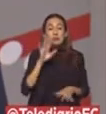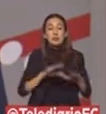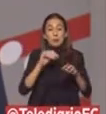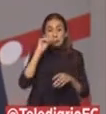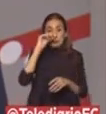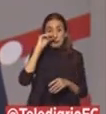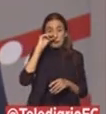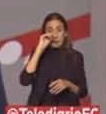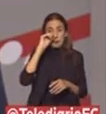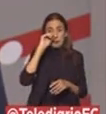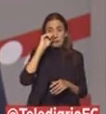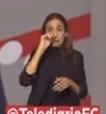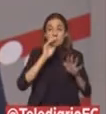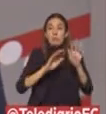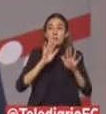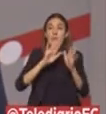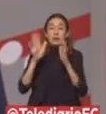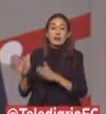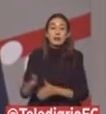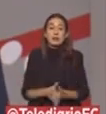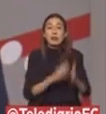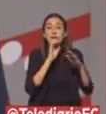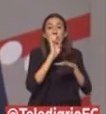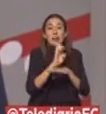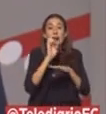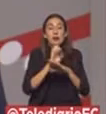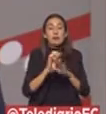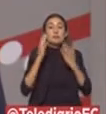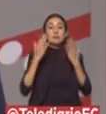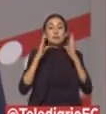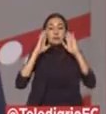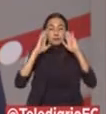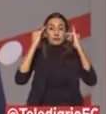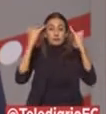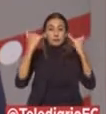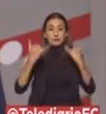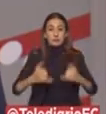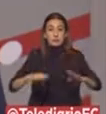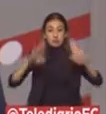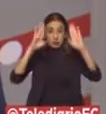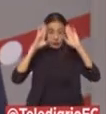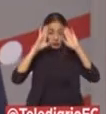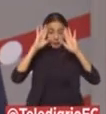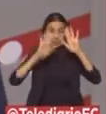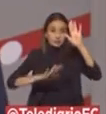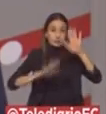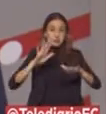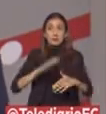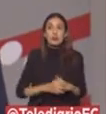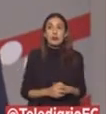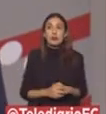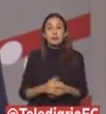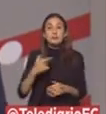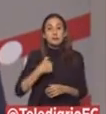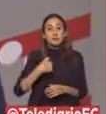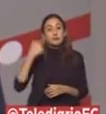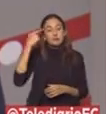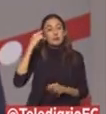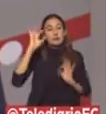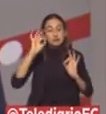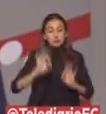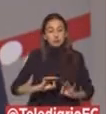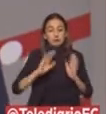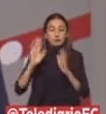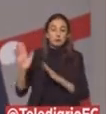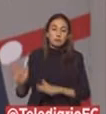grandes brechas sociales que más bien en el caso del ecuador han sido atendidas muy muy muy vehementemente y yo creo que ese es un